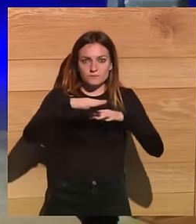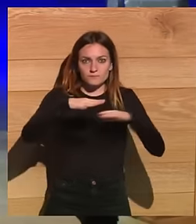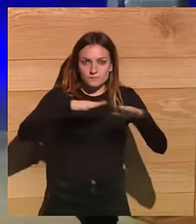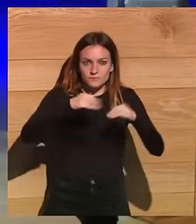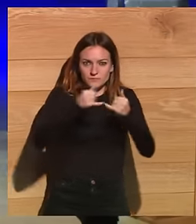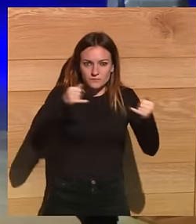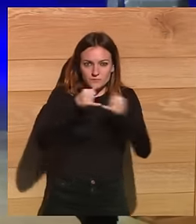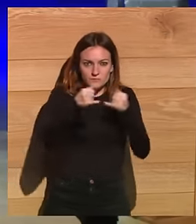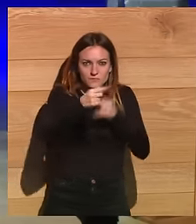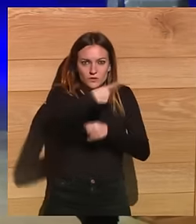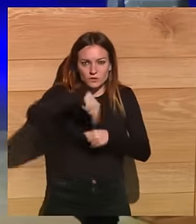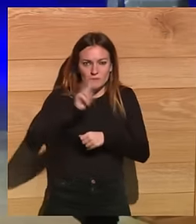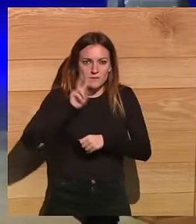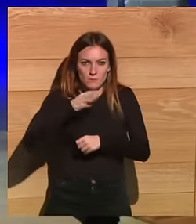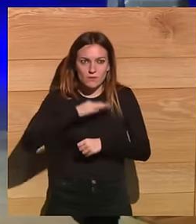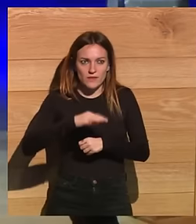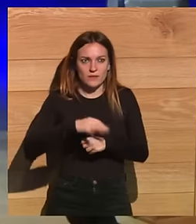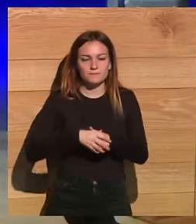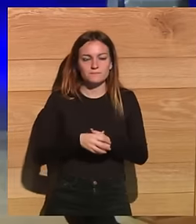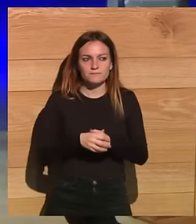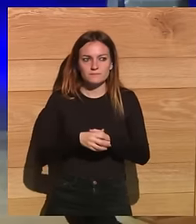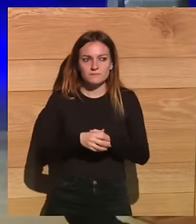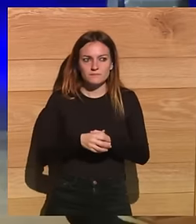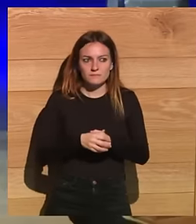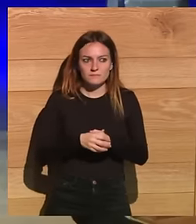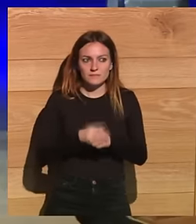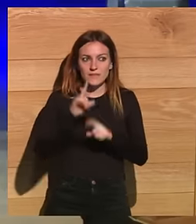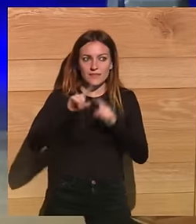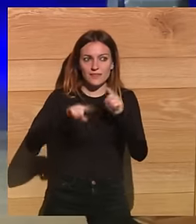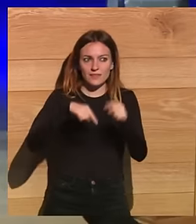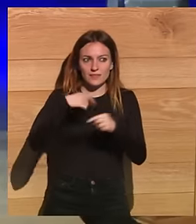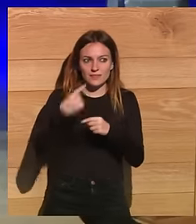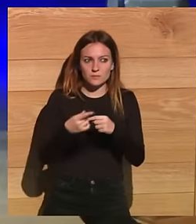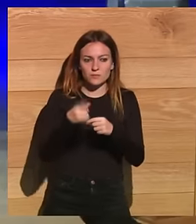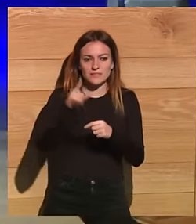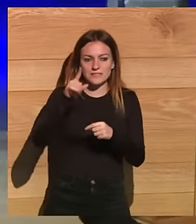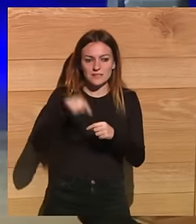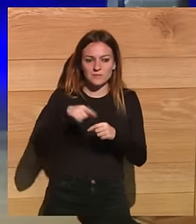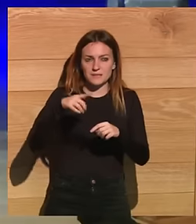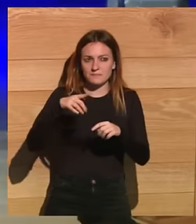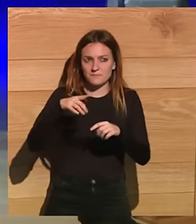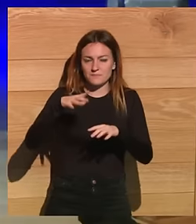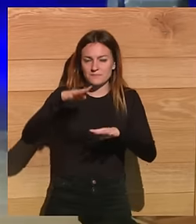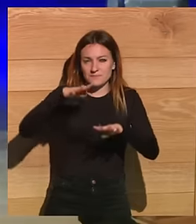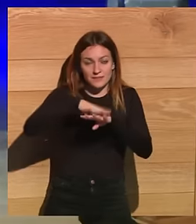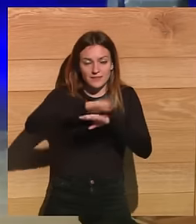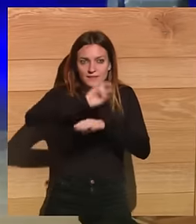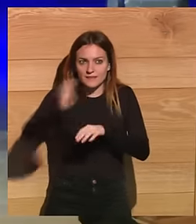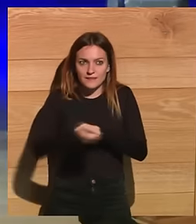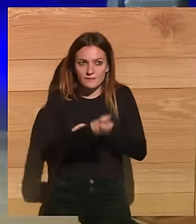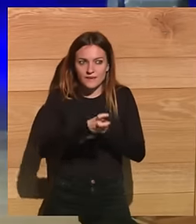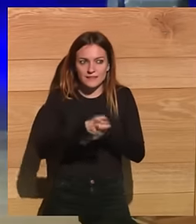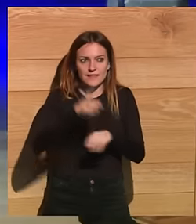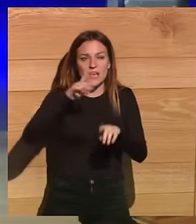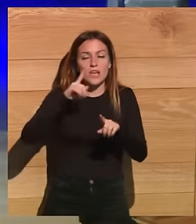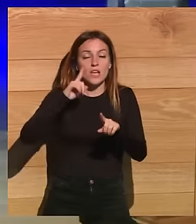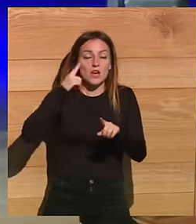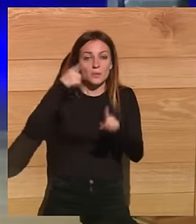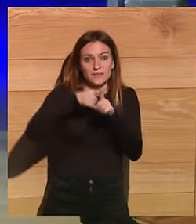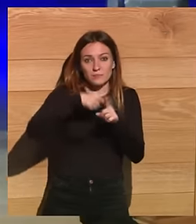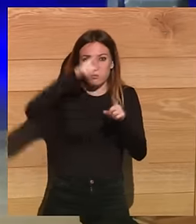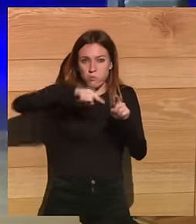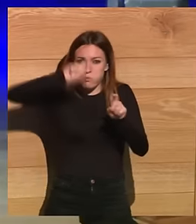viene del tejido cerebral, y luego tenemos unos electrodos que hacen lo que sería un